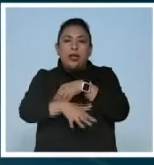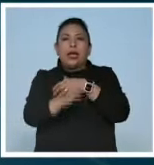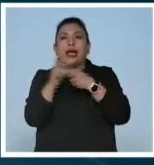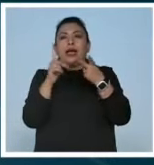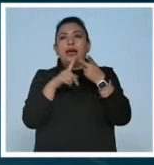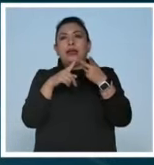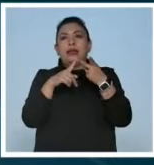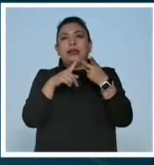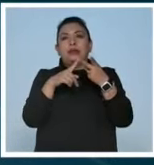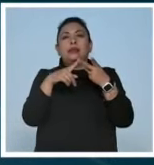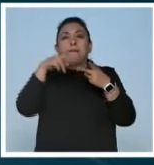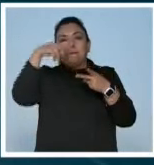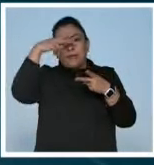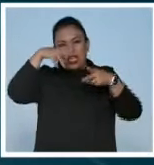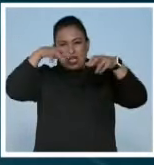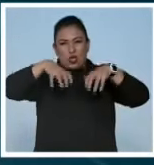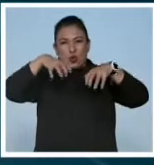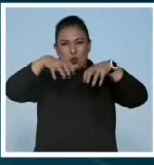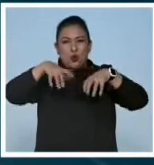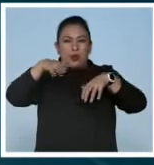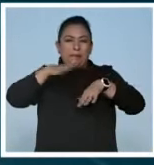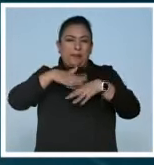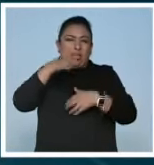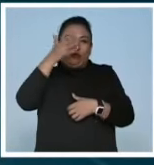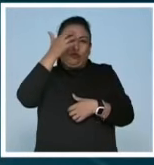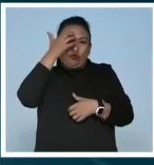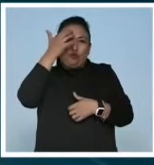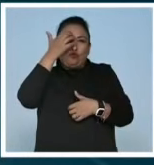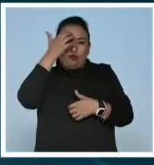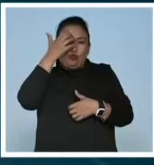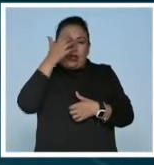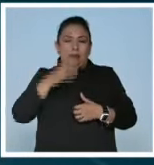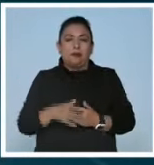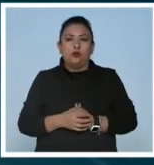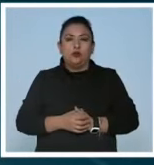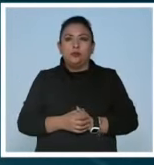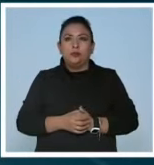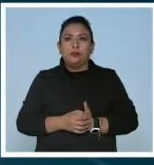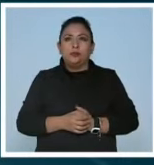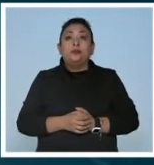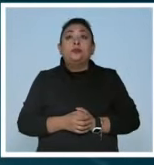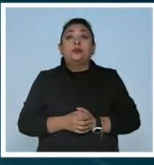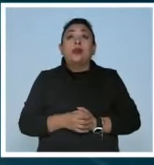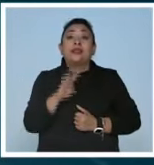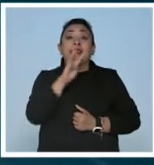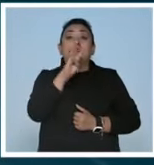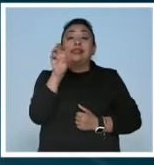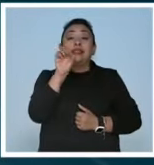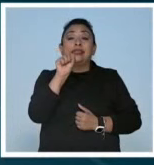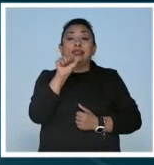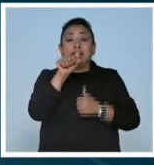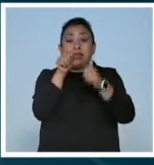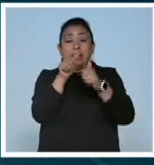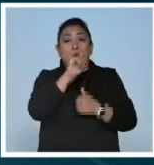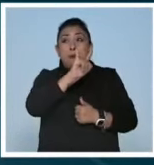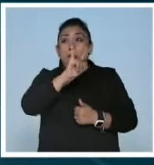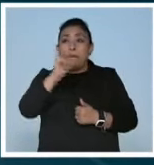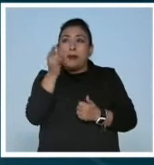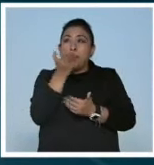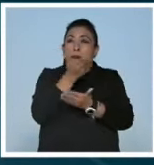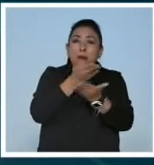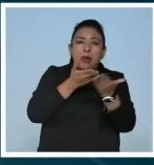serie de México bajo la lluvia, que es como más lo conocemos, te lo representan. Son 360 obras que dialogan entre